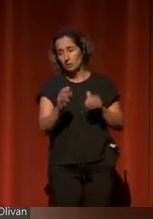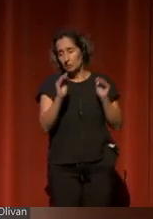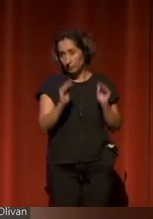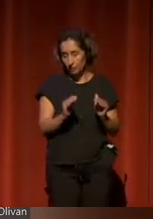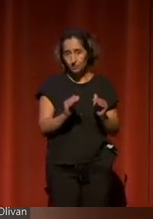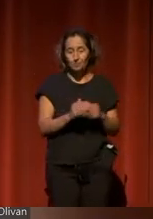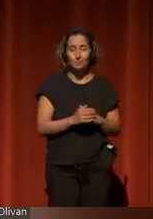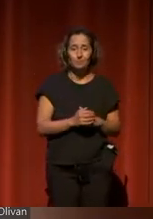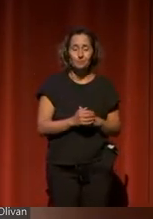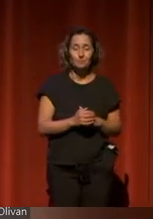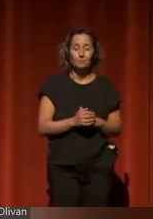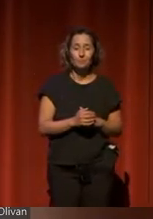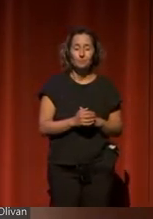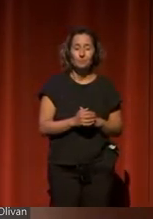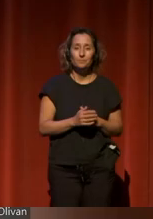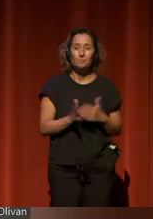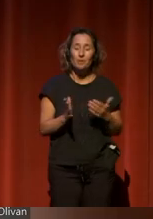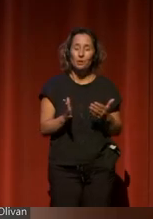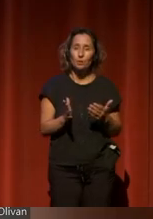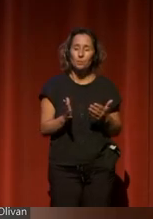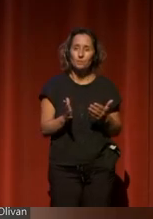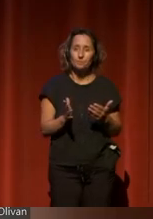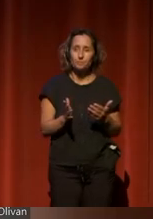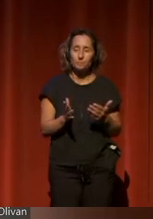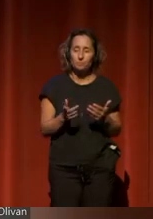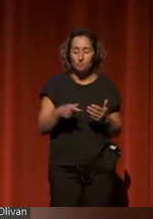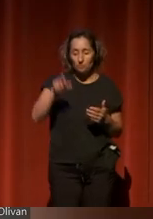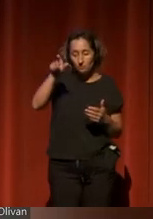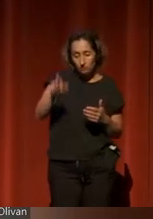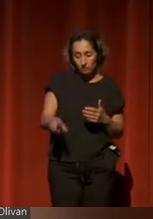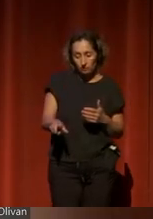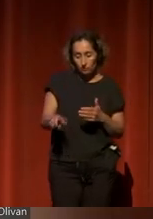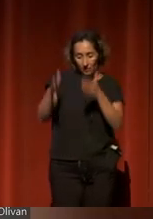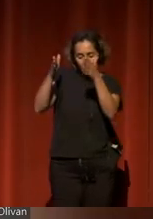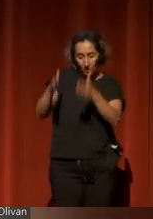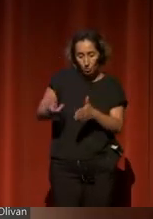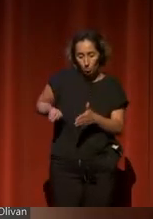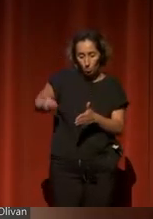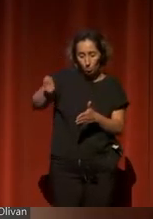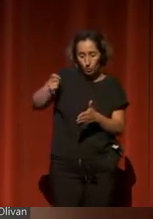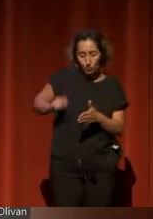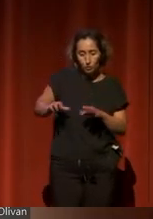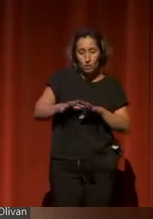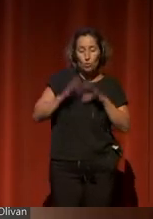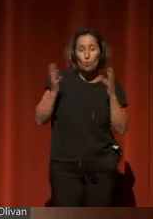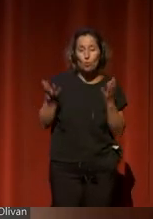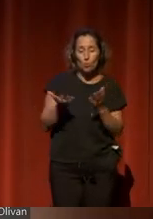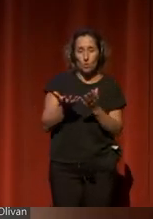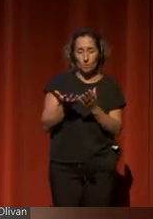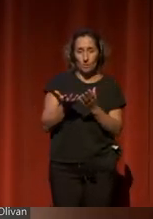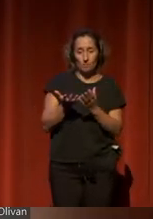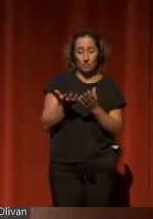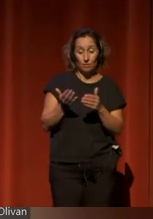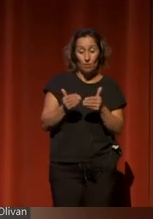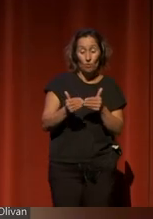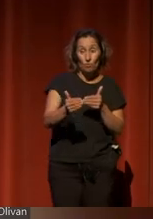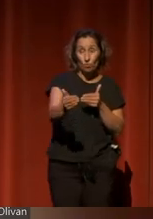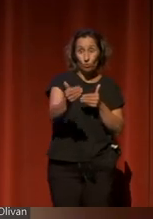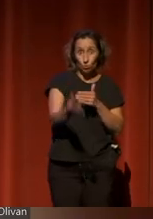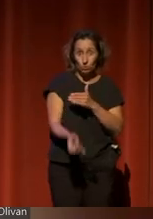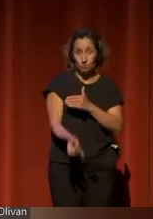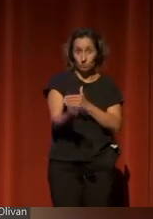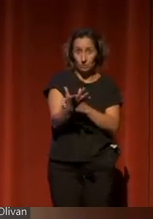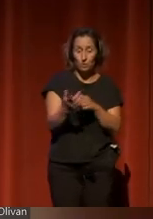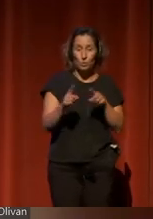pero que estarían configurando un poco ese profesional Universal del futuro no en torno a esos